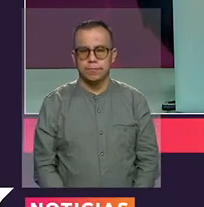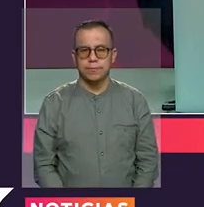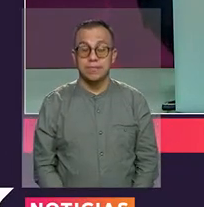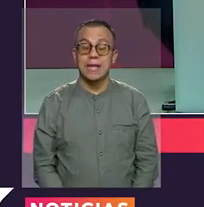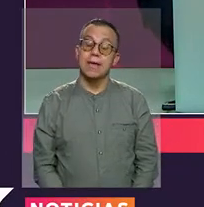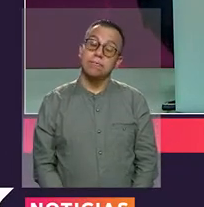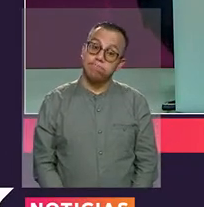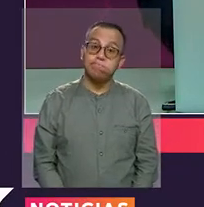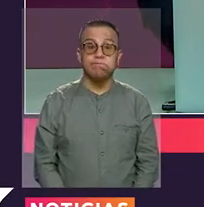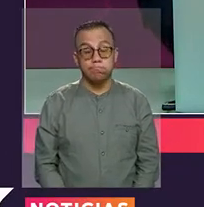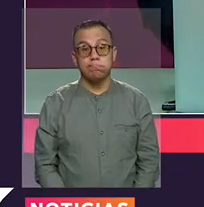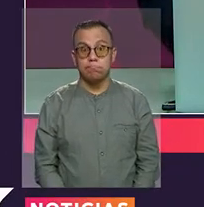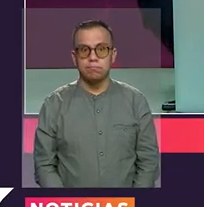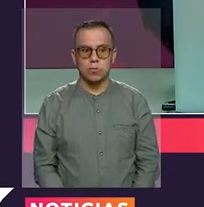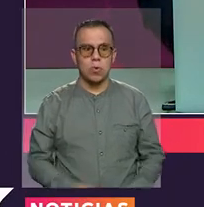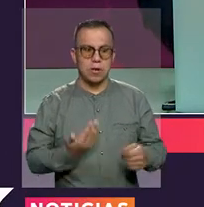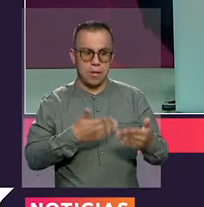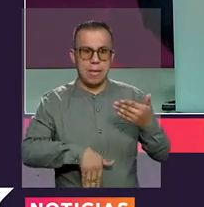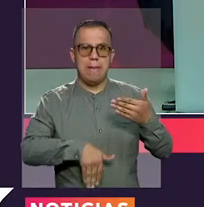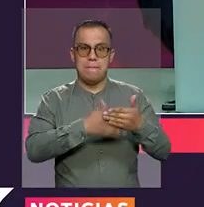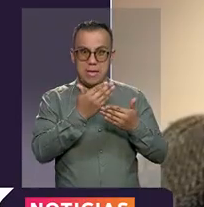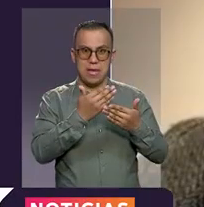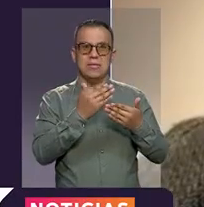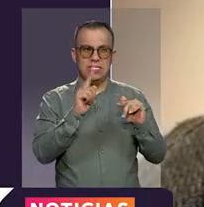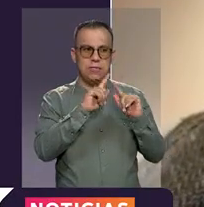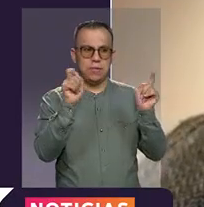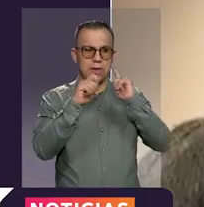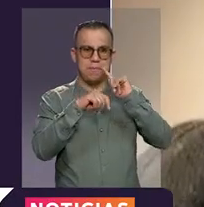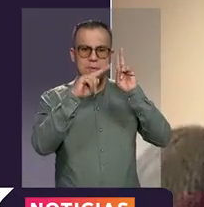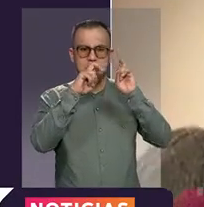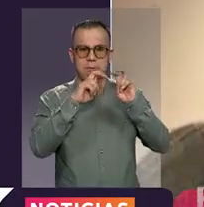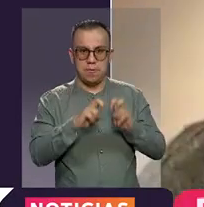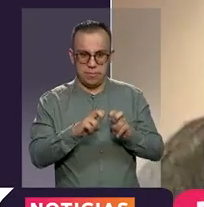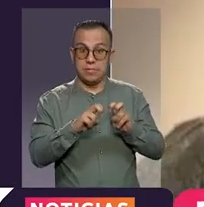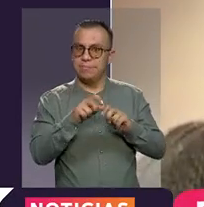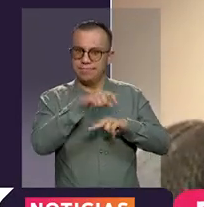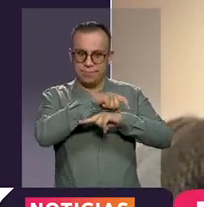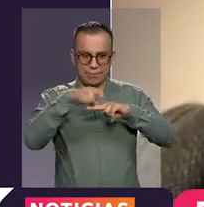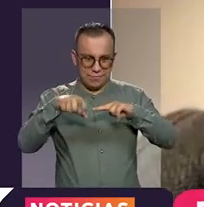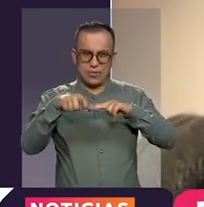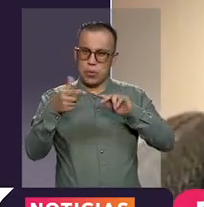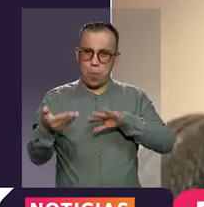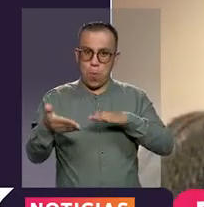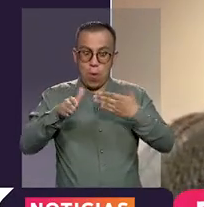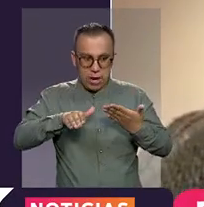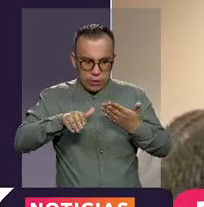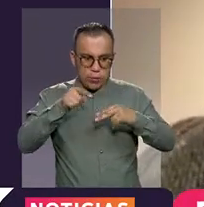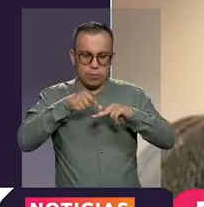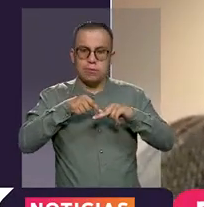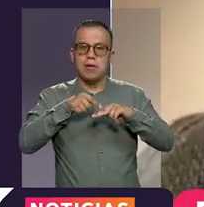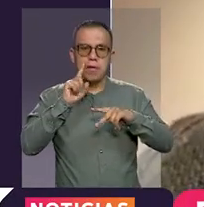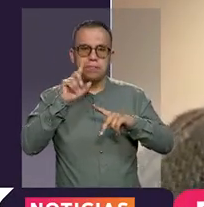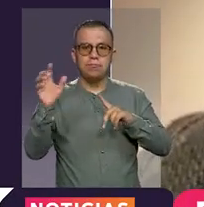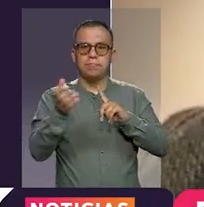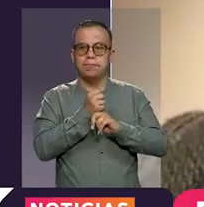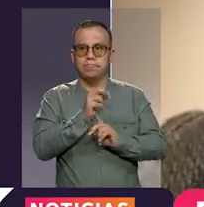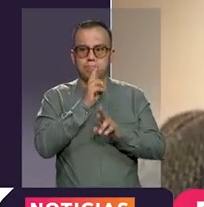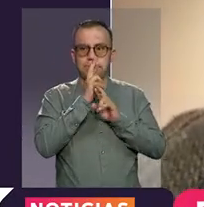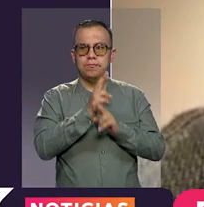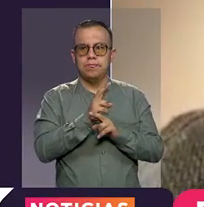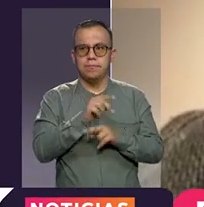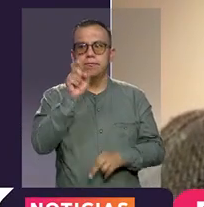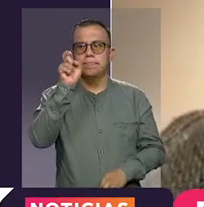Bueno, desde el comienzo de la inspección a cadáver, hay un primer respondiente